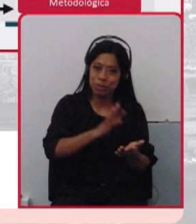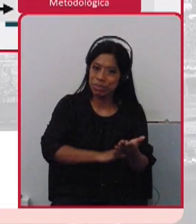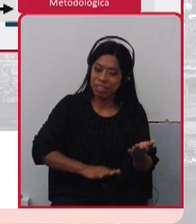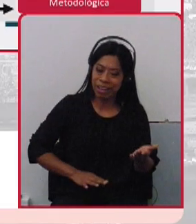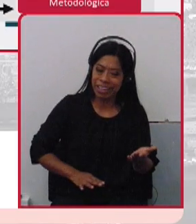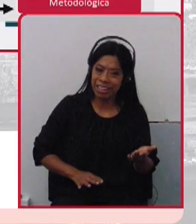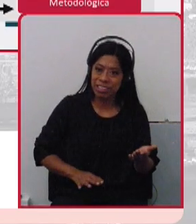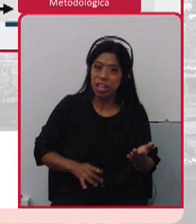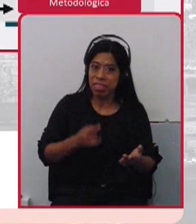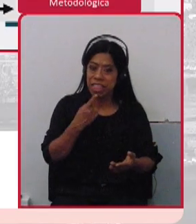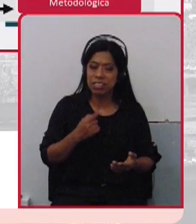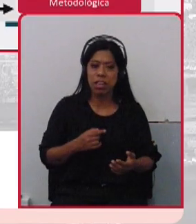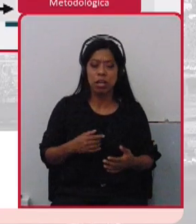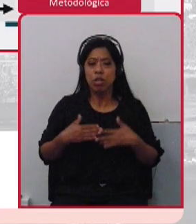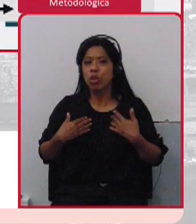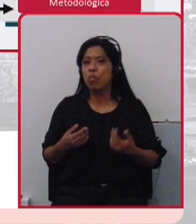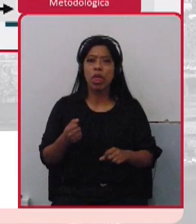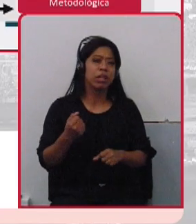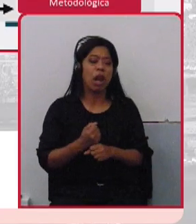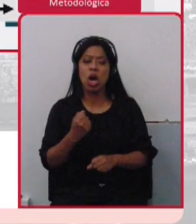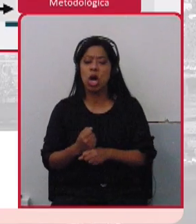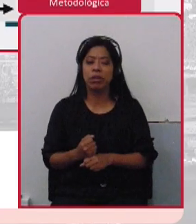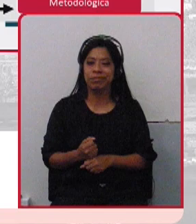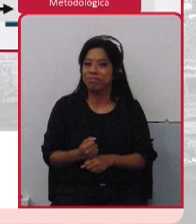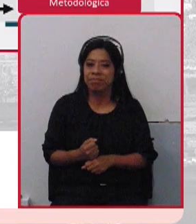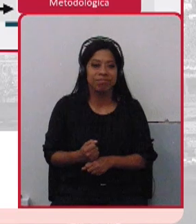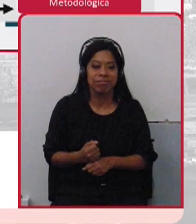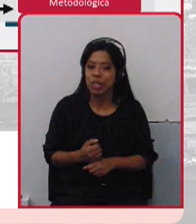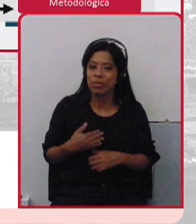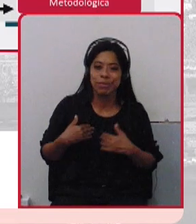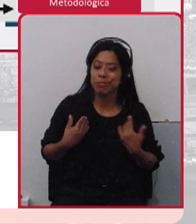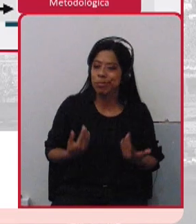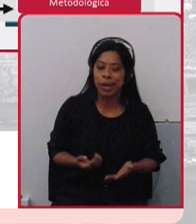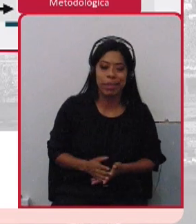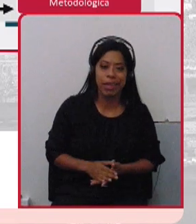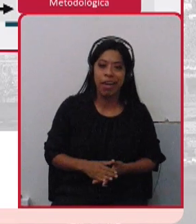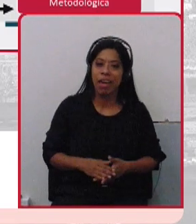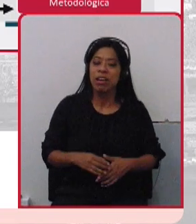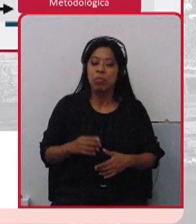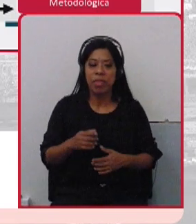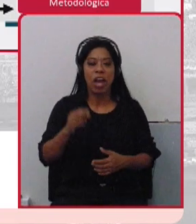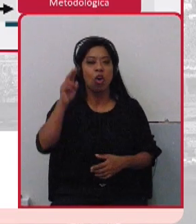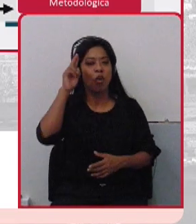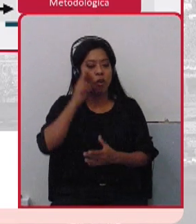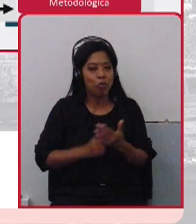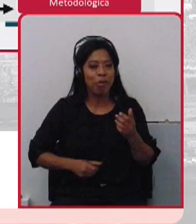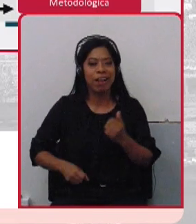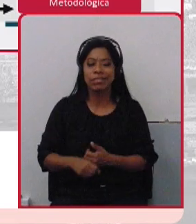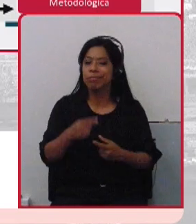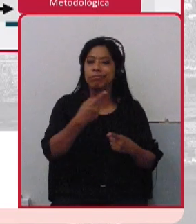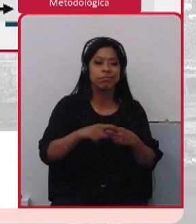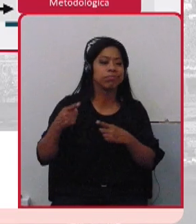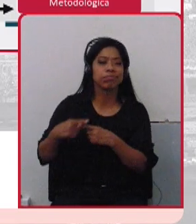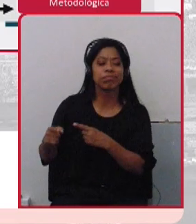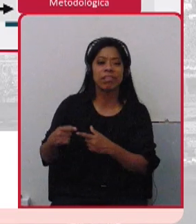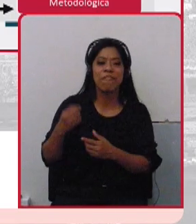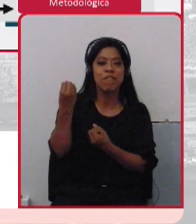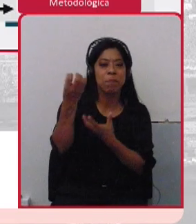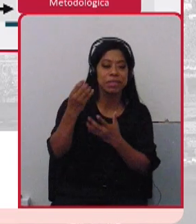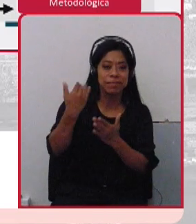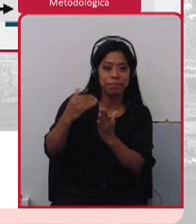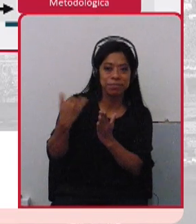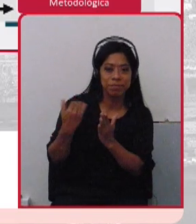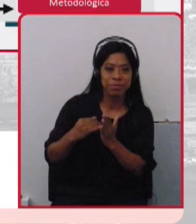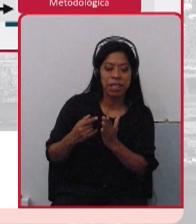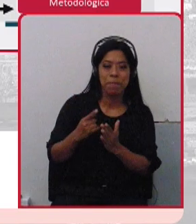justificación. Se puede justificar los KPIs de producción, se puede justificar los KPIs de disponibilidad, confiabilidad, etc. Pero llegar a una casa y